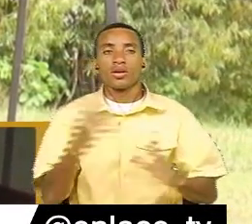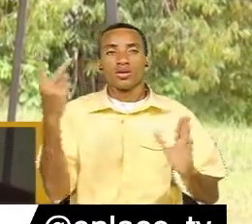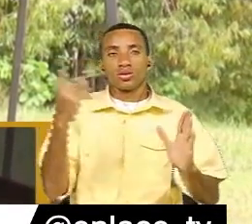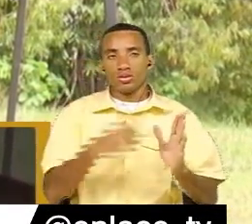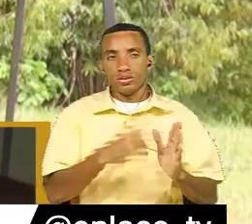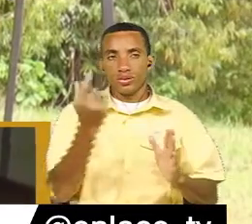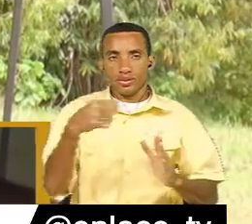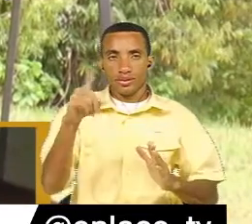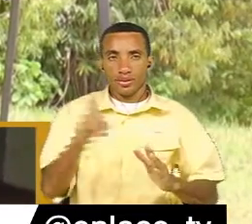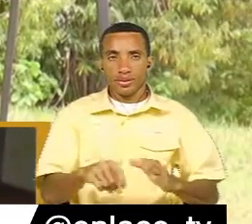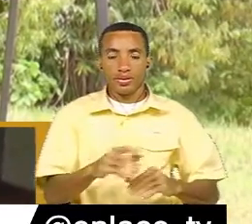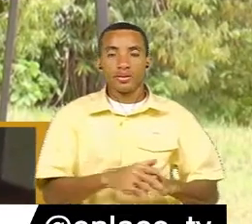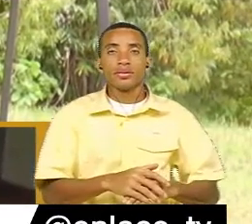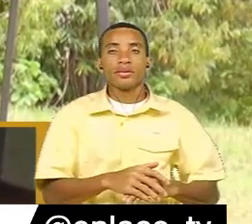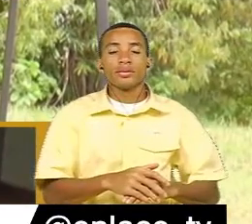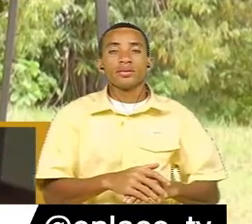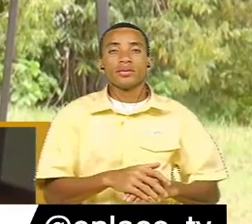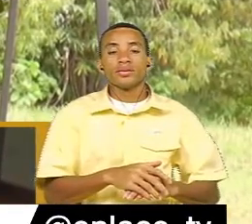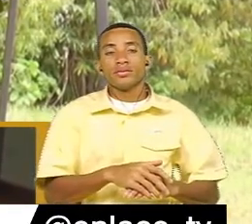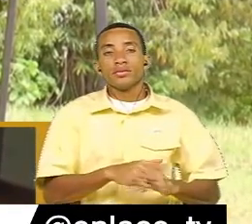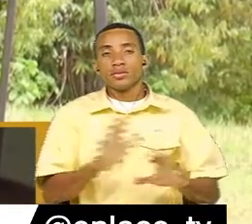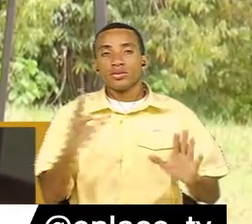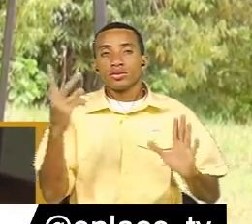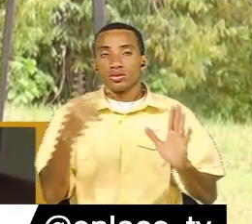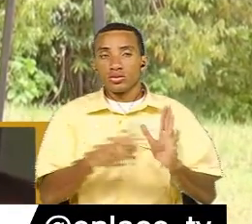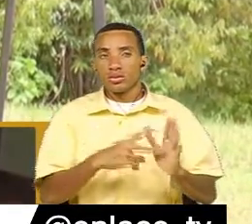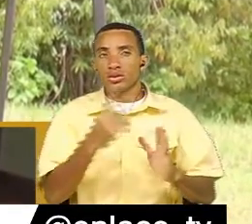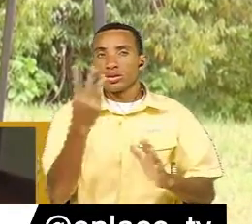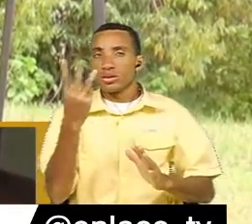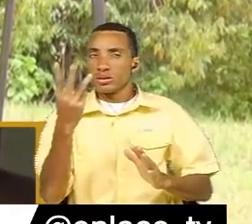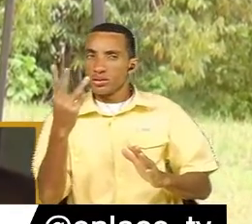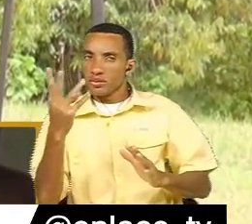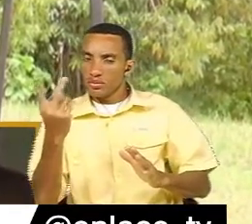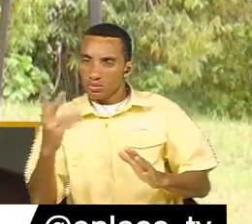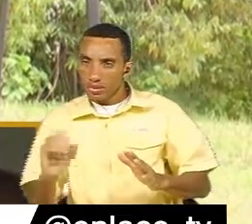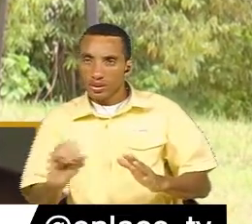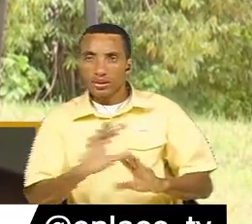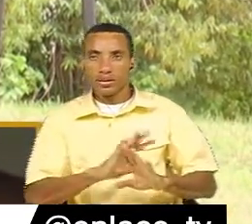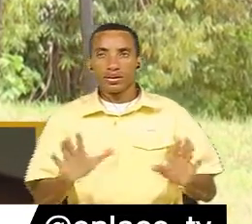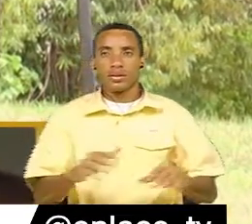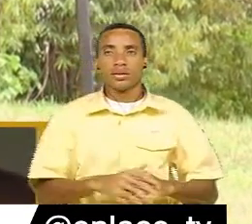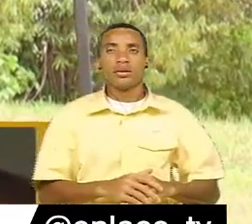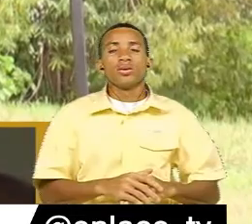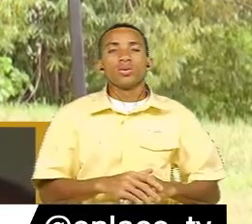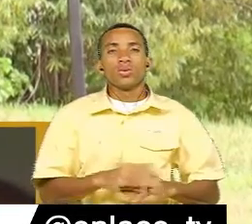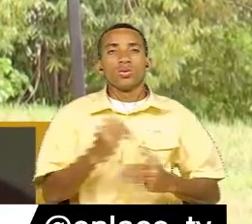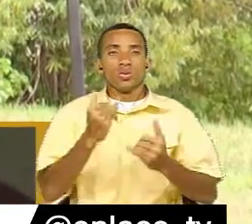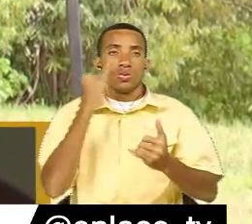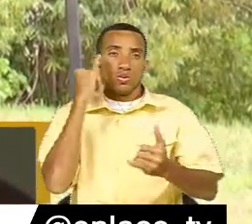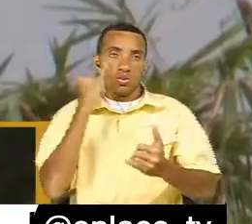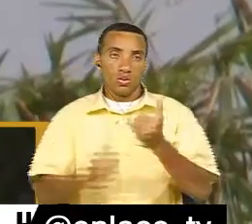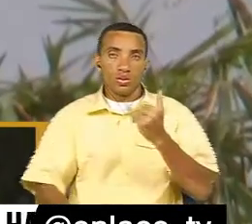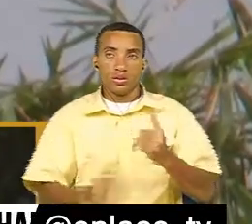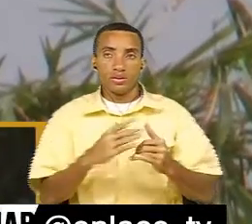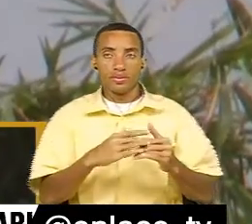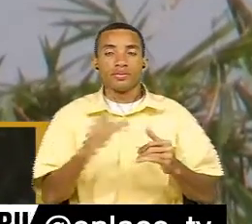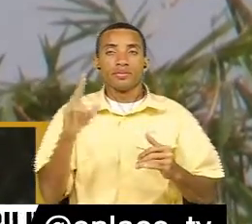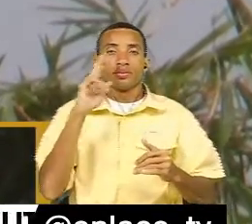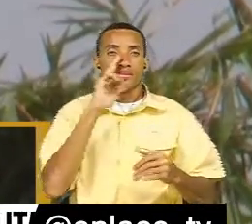ya del cuatrenio 2016-2020 que tenemos planteado, siendo este ya casi uno de los últimos eventos del calendario